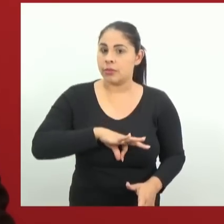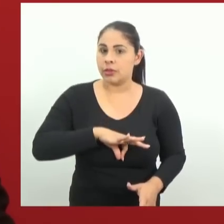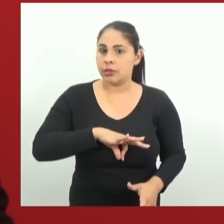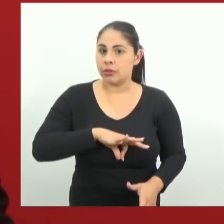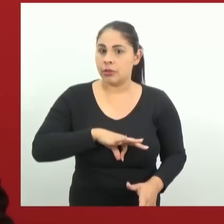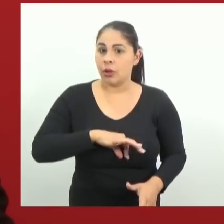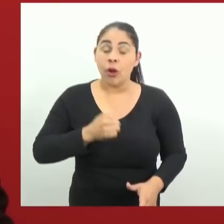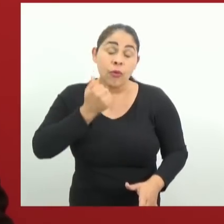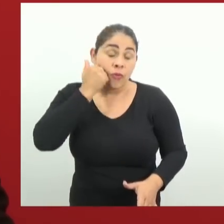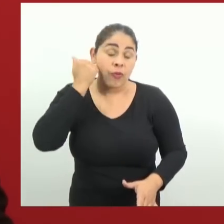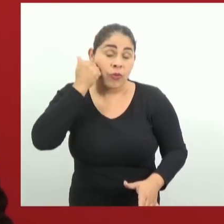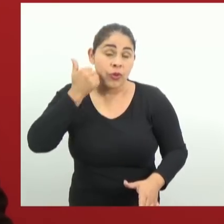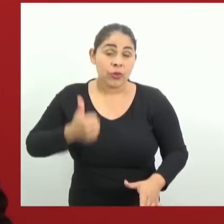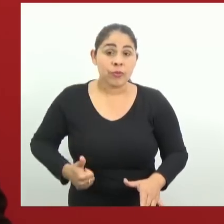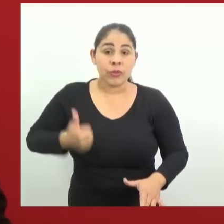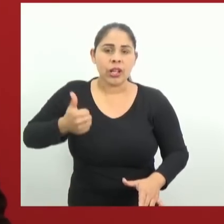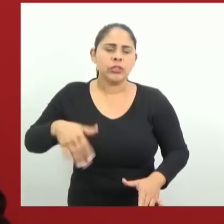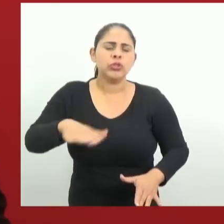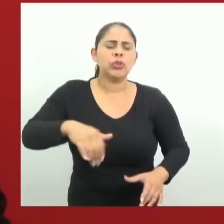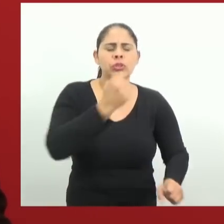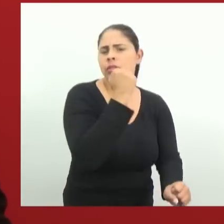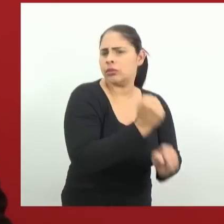¿Quieres más fruto en el trabajo?